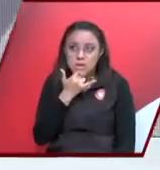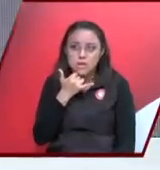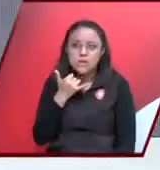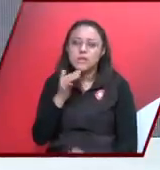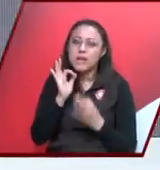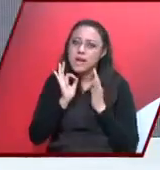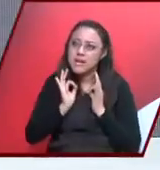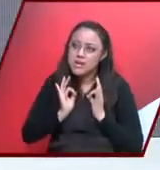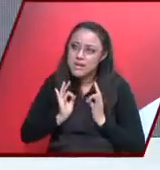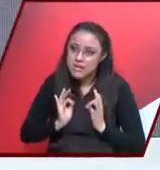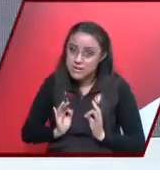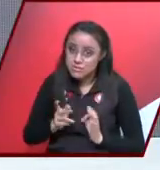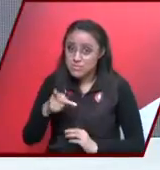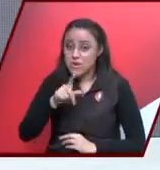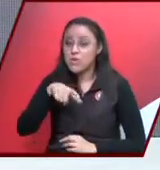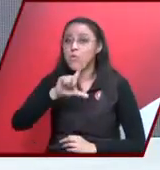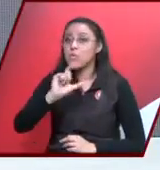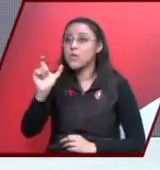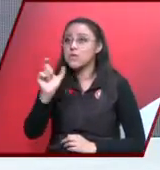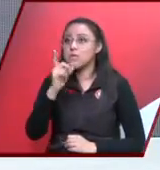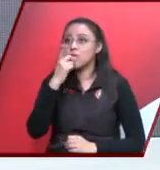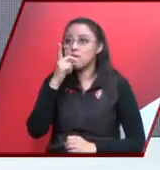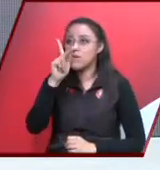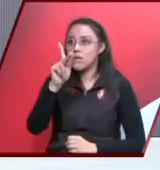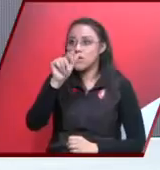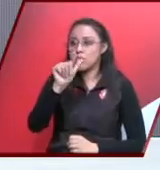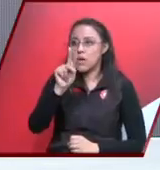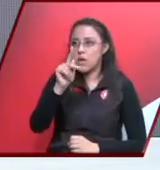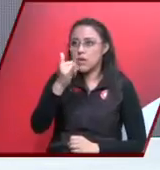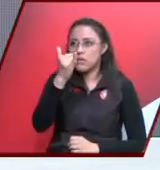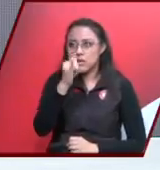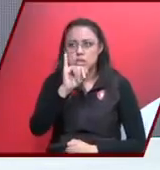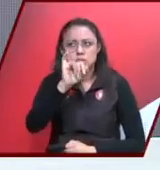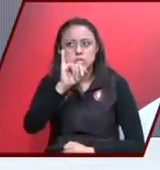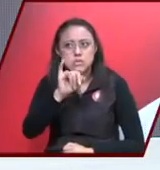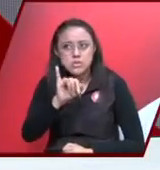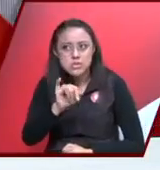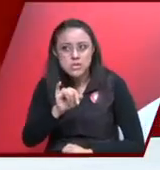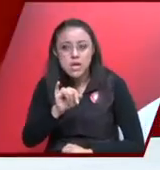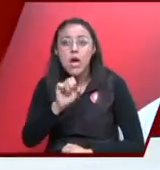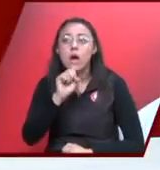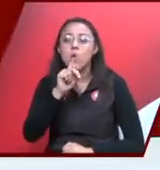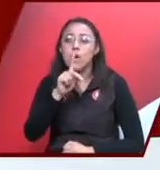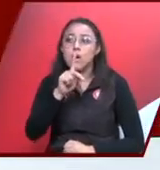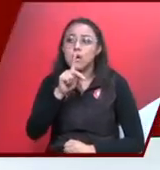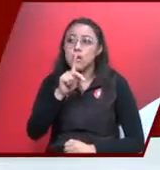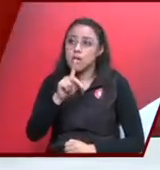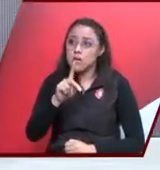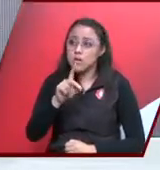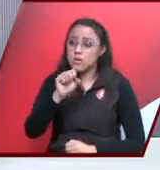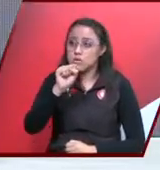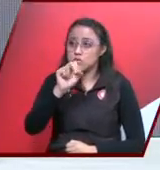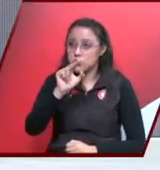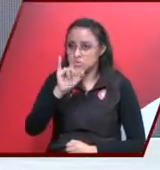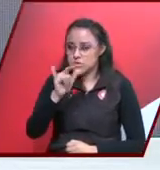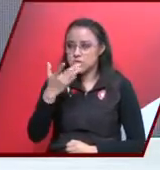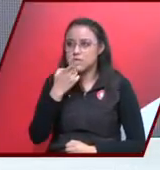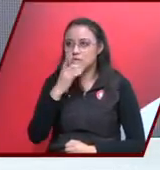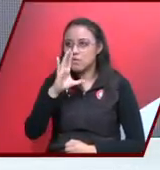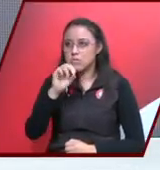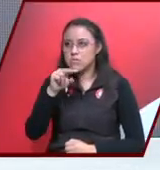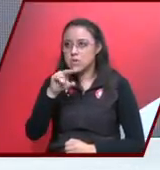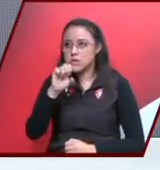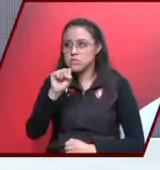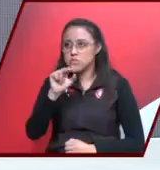hablan sumisos. Pero cuando, Pati, ¿quién sabe qué? Sí, ya se sueltan. El que estaba sumiso, cuando le dices que es